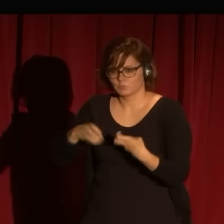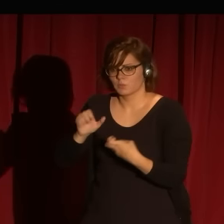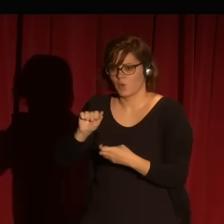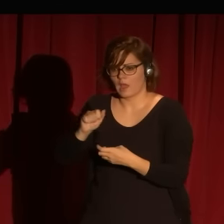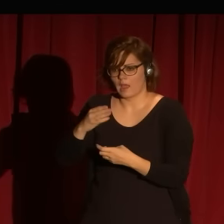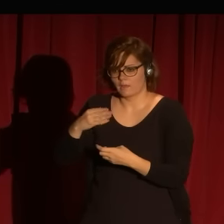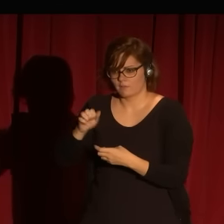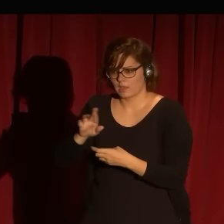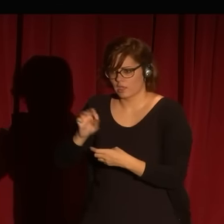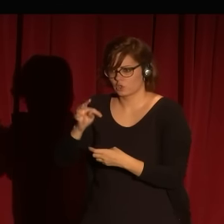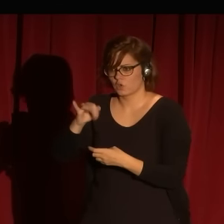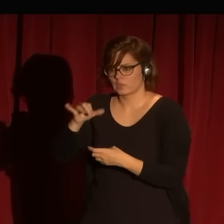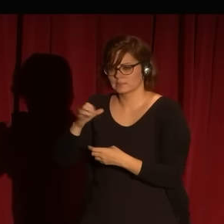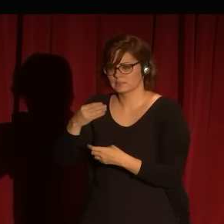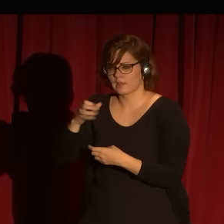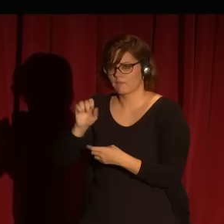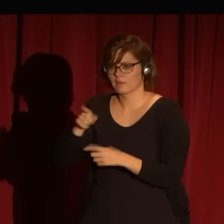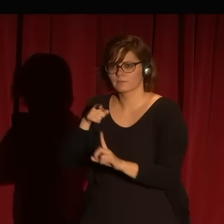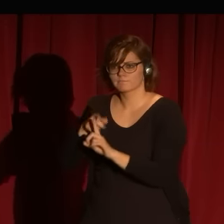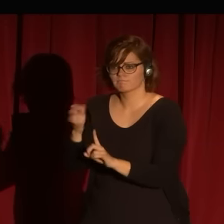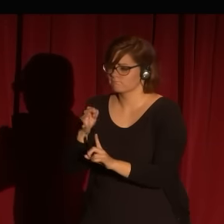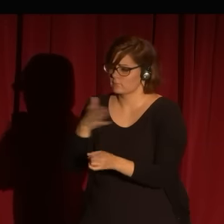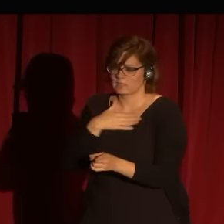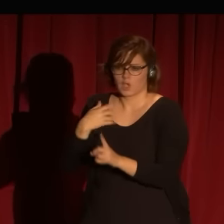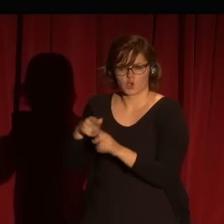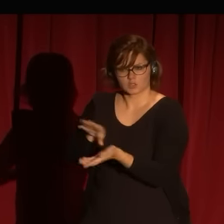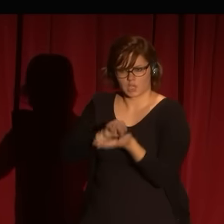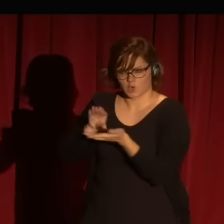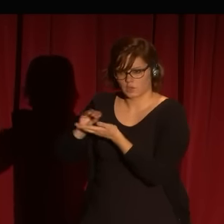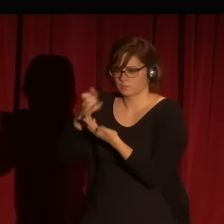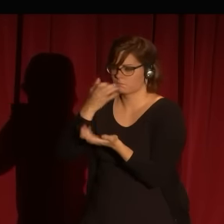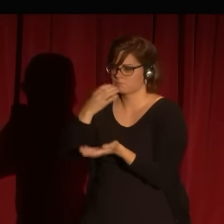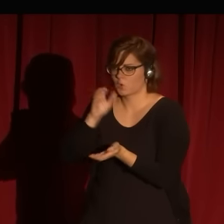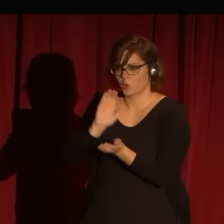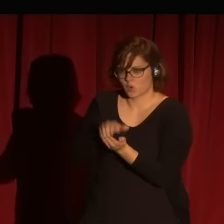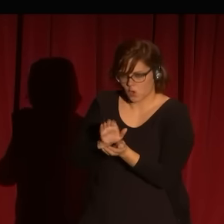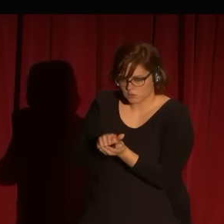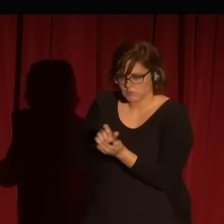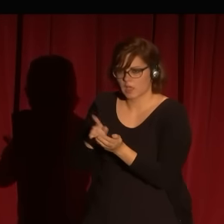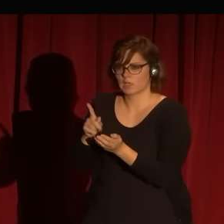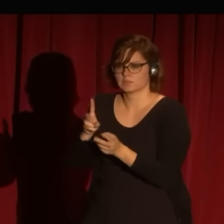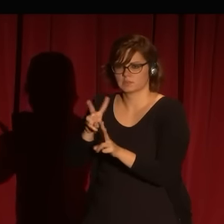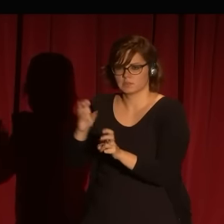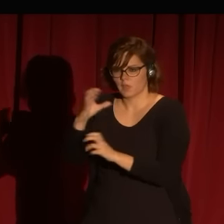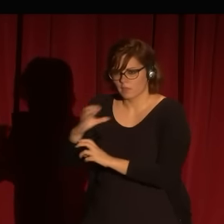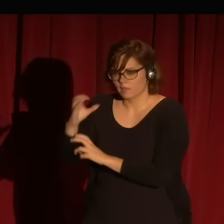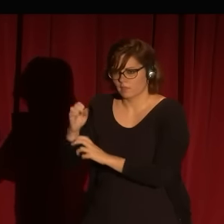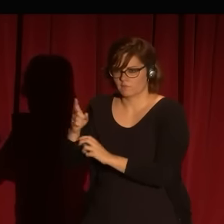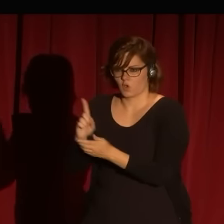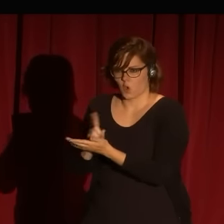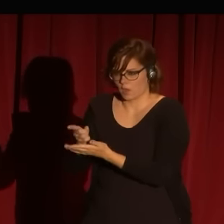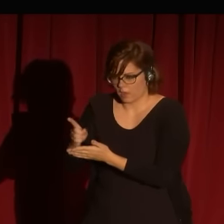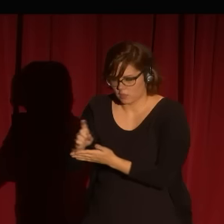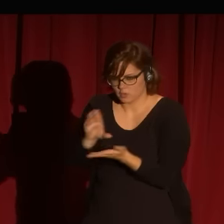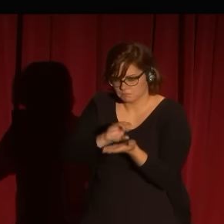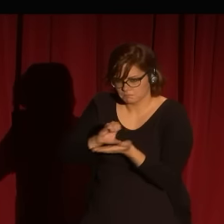Isabel Clara Eugenia es coleccionar cosas conchas instrumentos científicos y de navegación